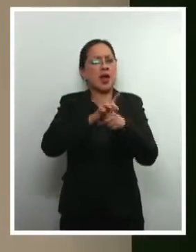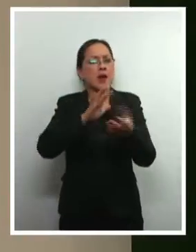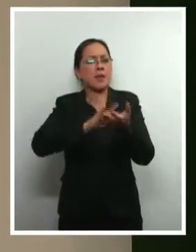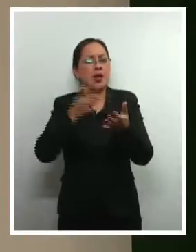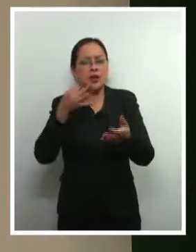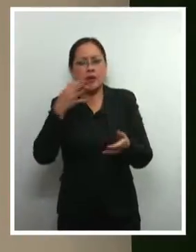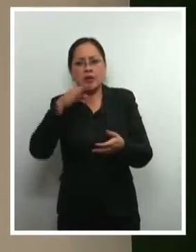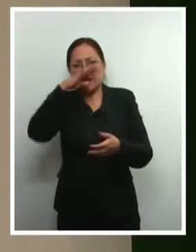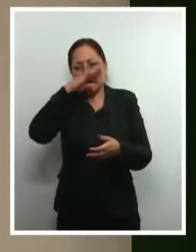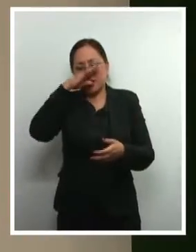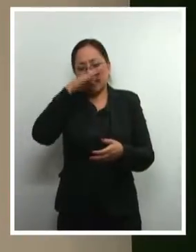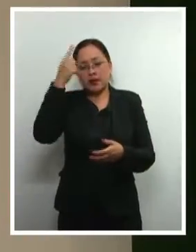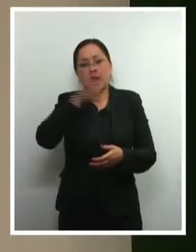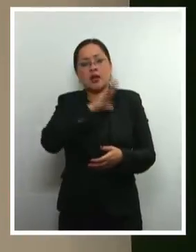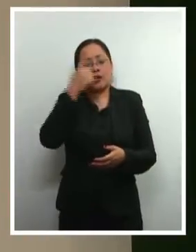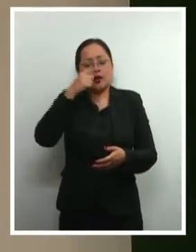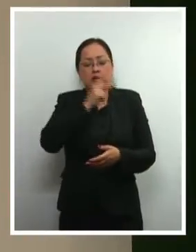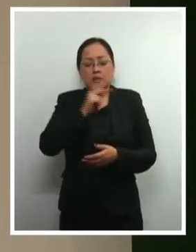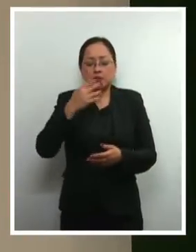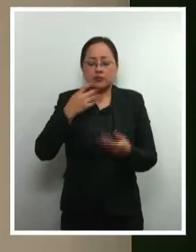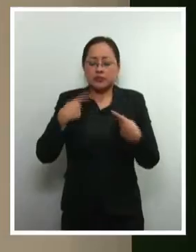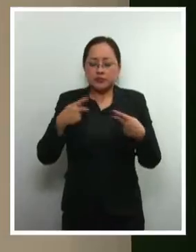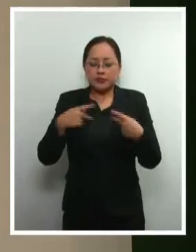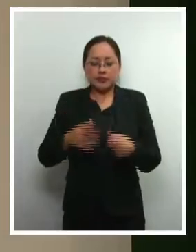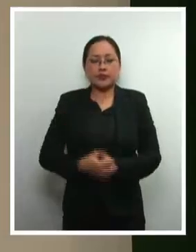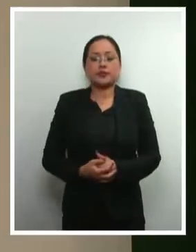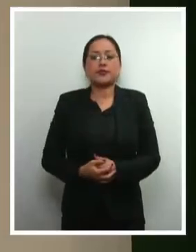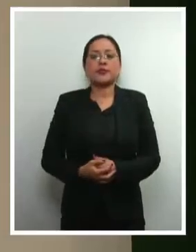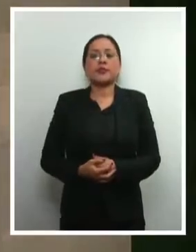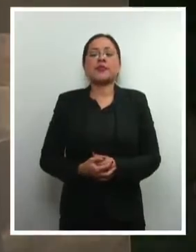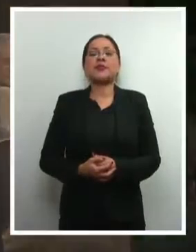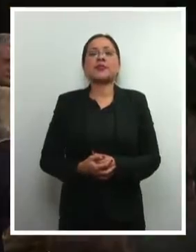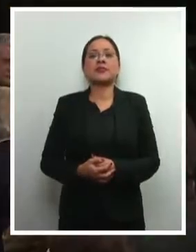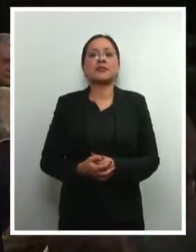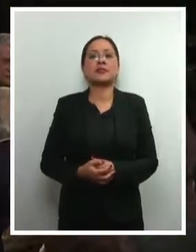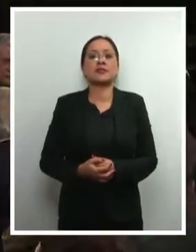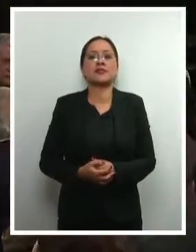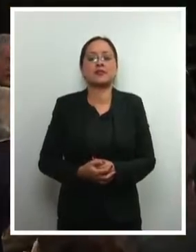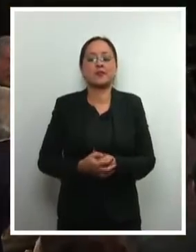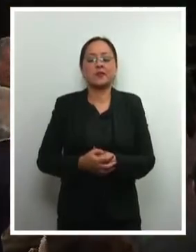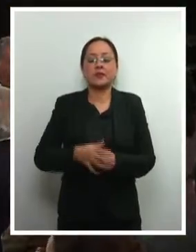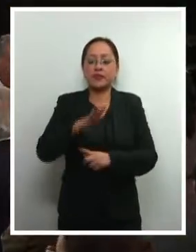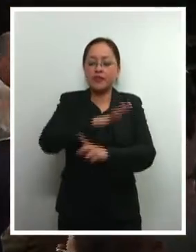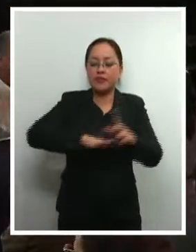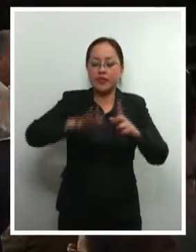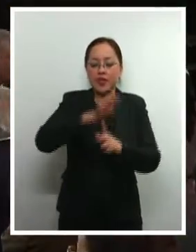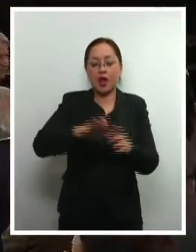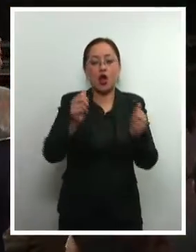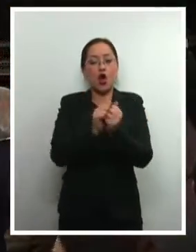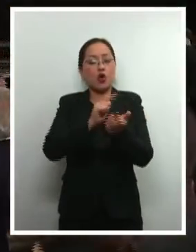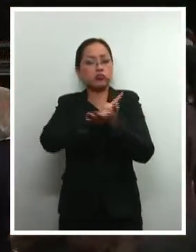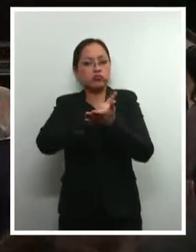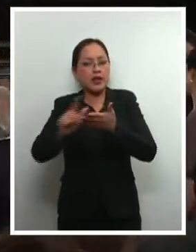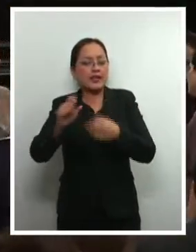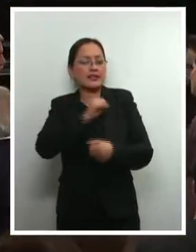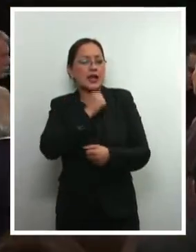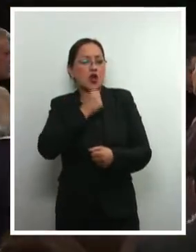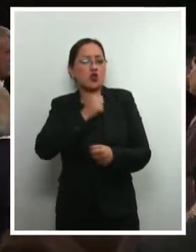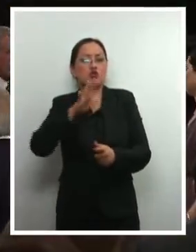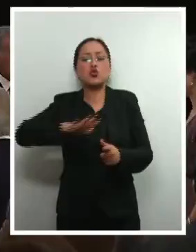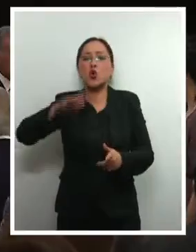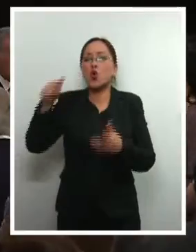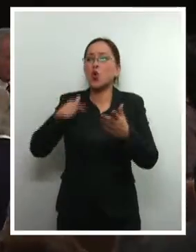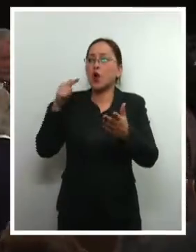medicamentos gratuitos y de calidad. Habla sobre que la existencia de entornos salubres y seguros, espacios